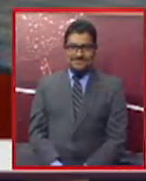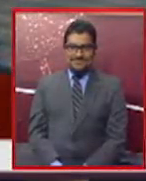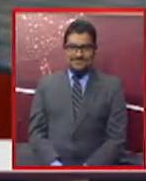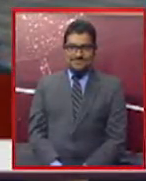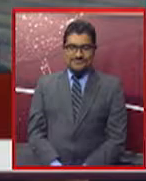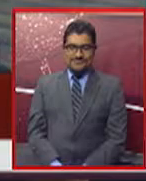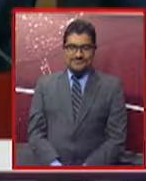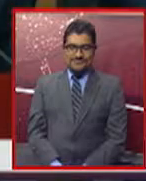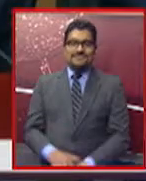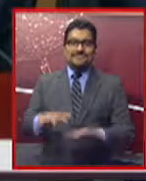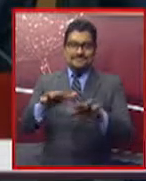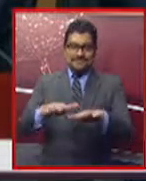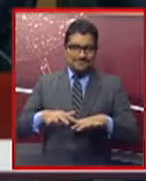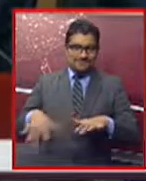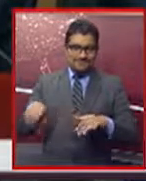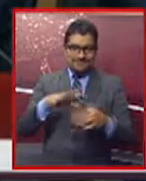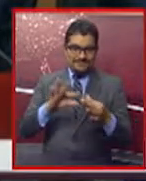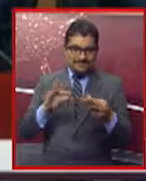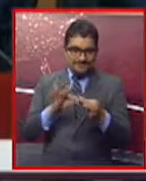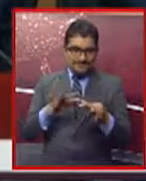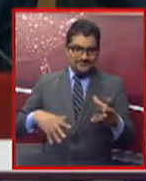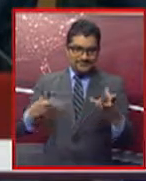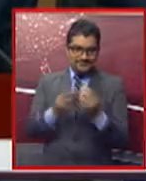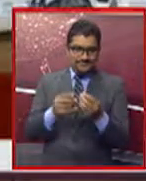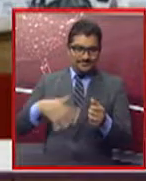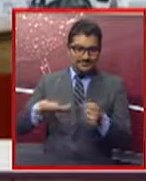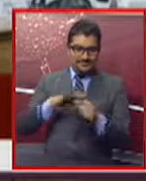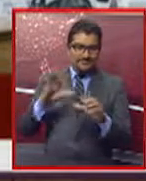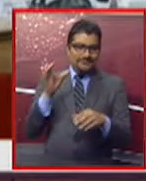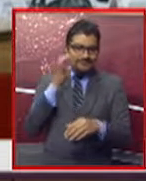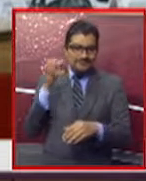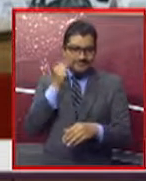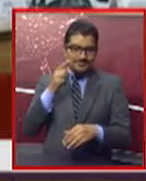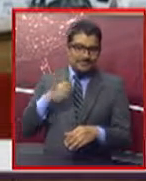En el marco de la glosa al cuarto informe de gobierno, comparece ante la